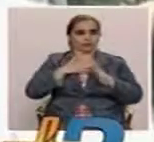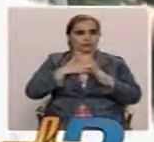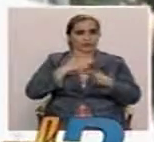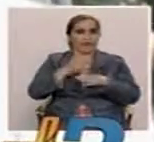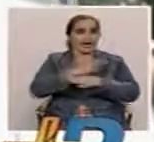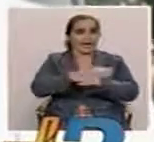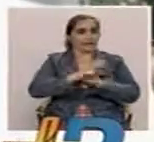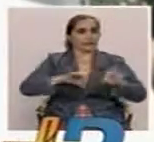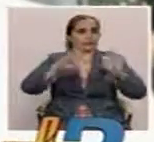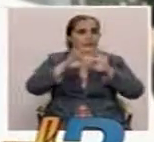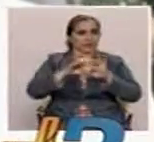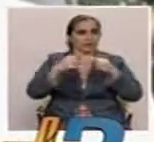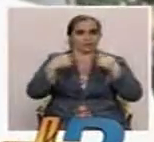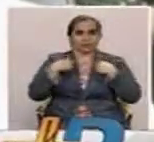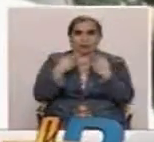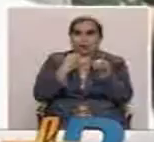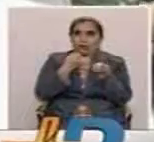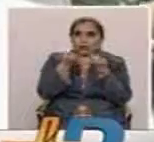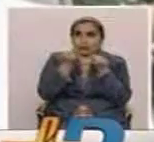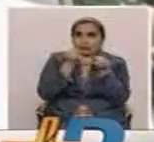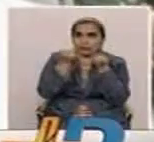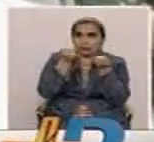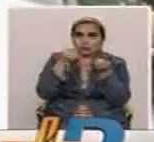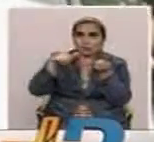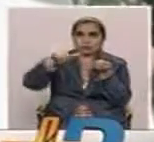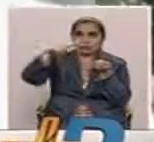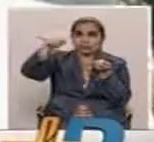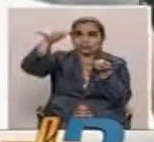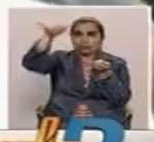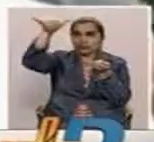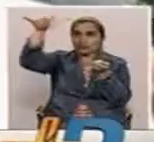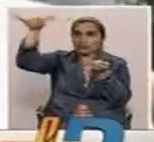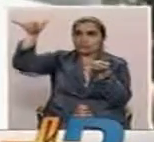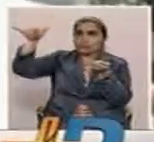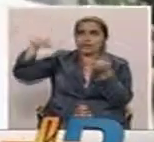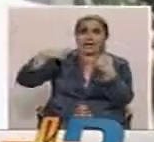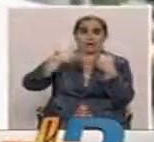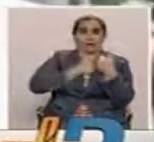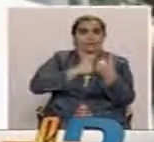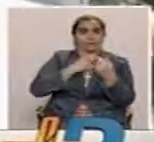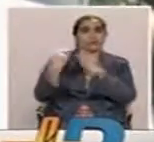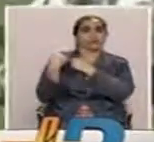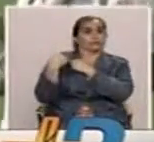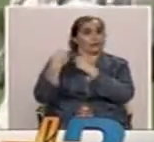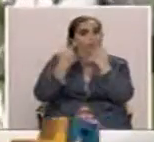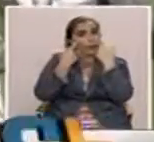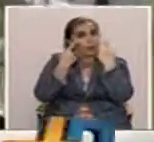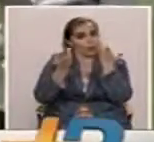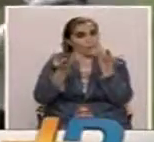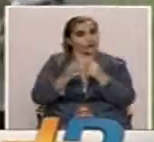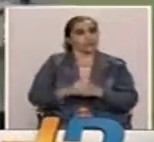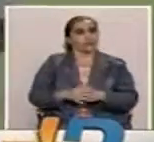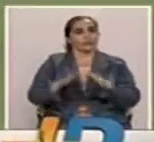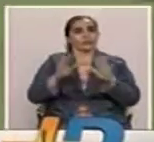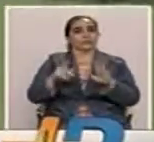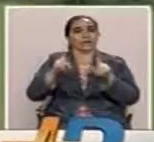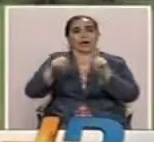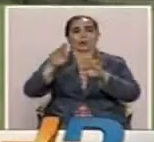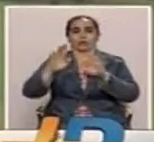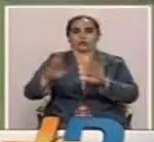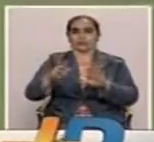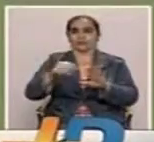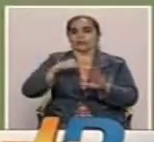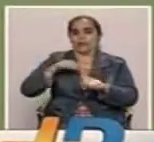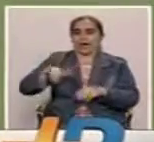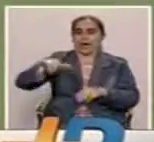siempre responsables de lo que va a suceder en el momento del vuelo. Tenemos que saber cómo va a operar el equipo. Estos vehículos aéreos no